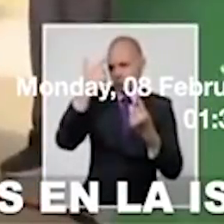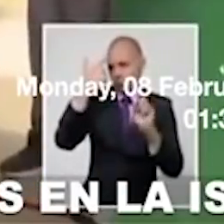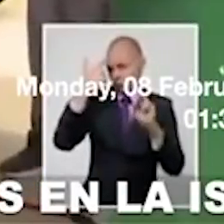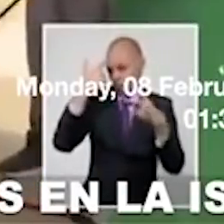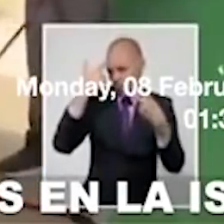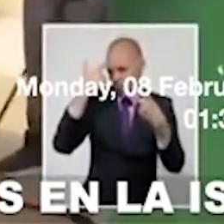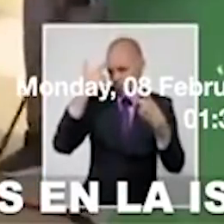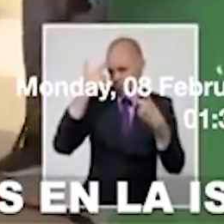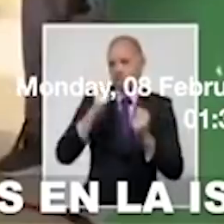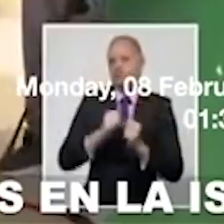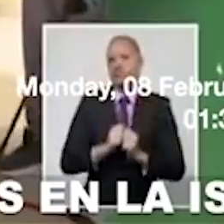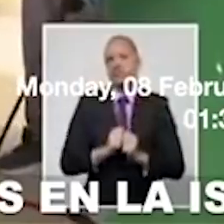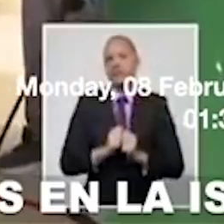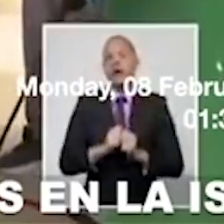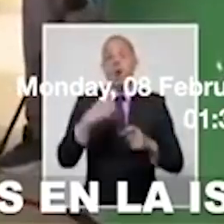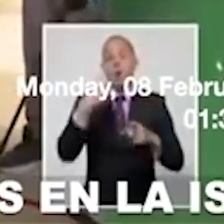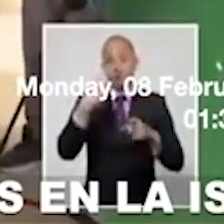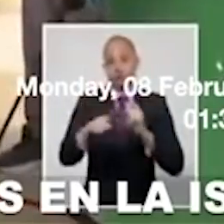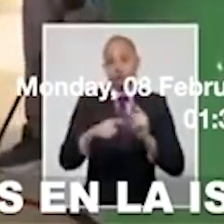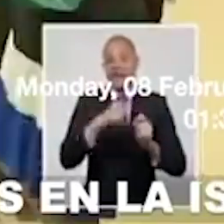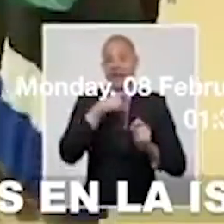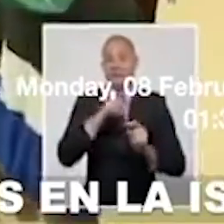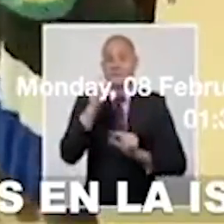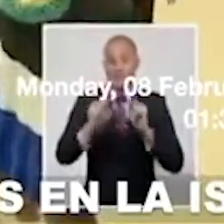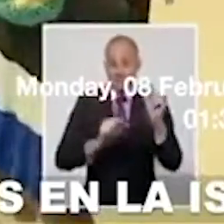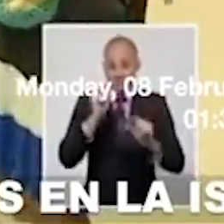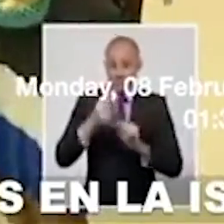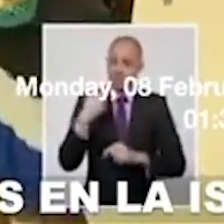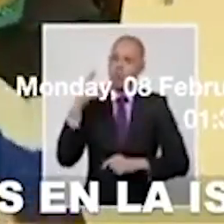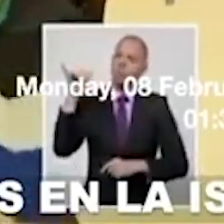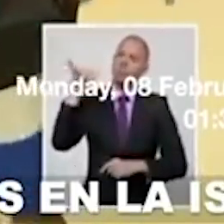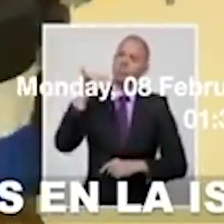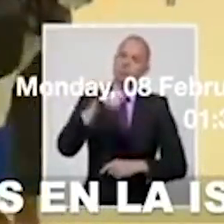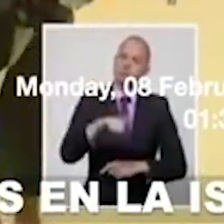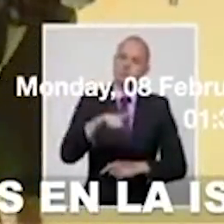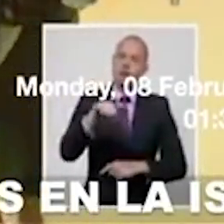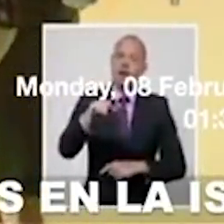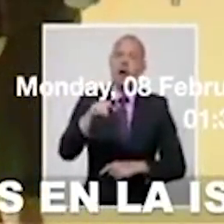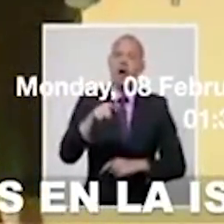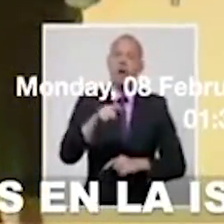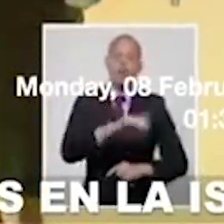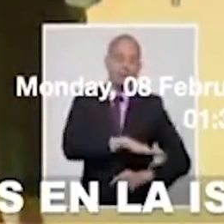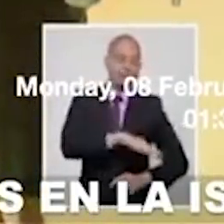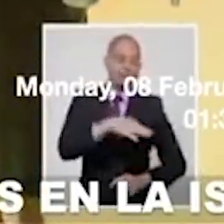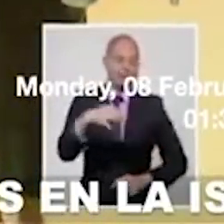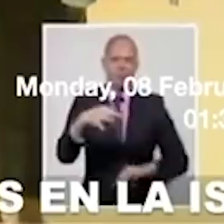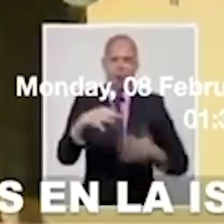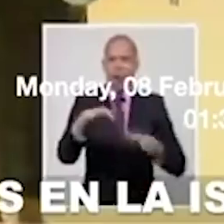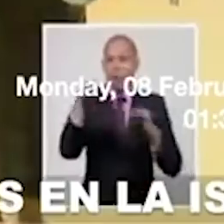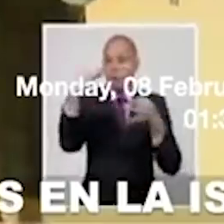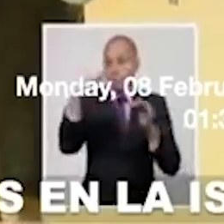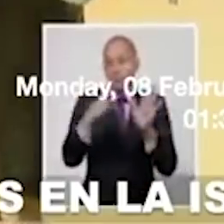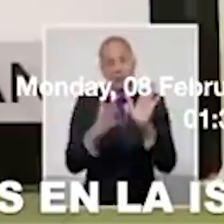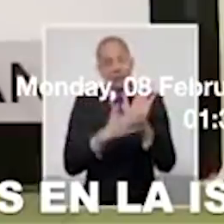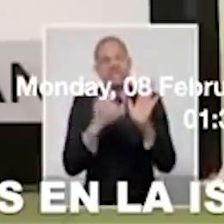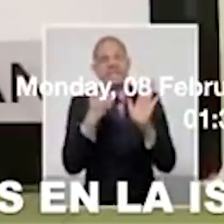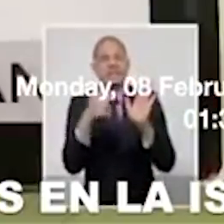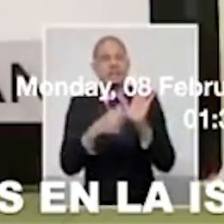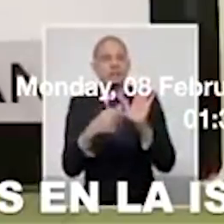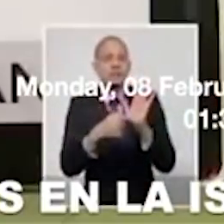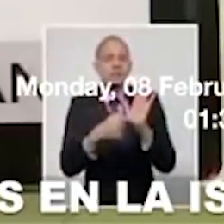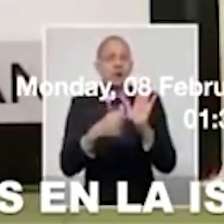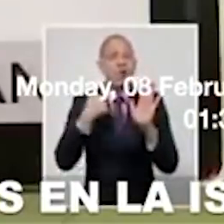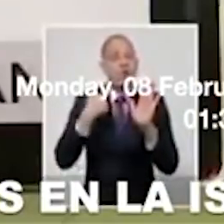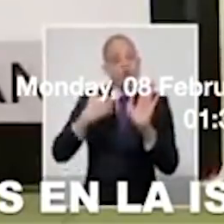llame las aerolíneas american airlines jetblue y sagüés cada una va a operar con un día a la semana